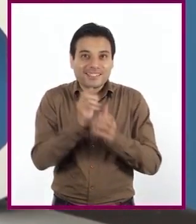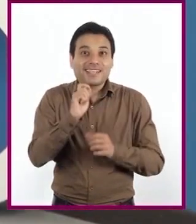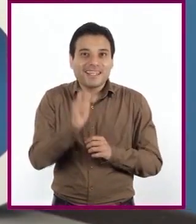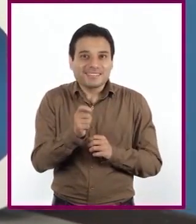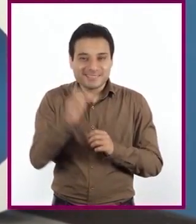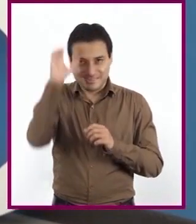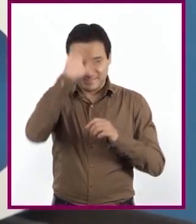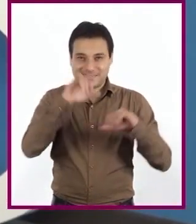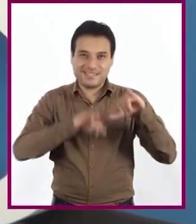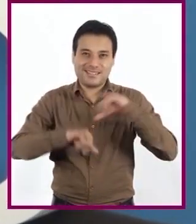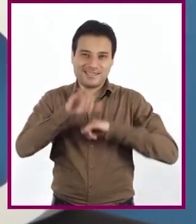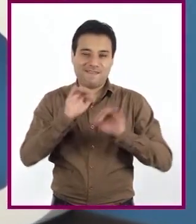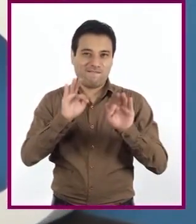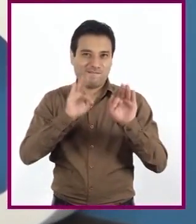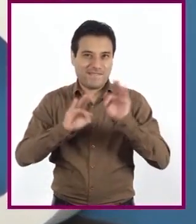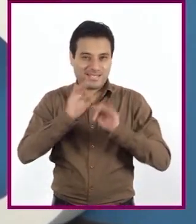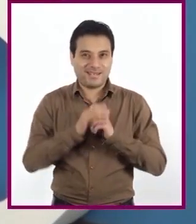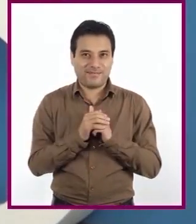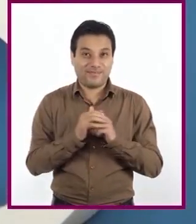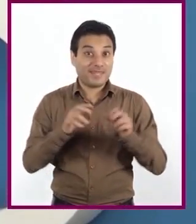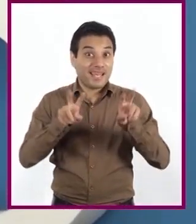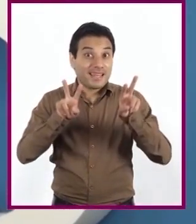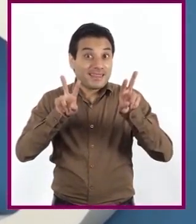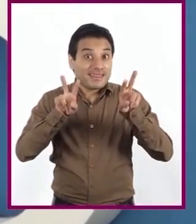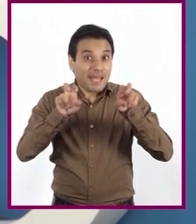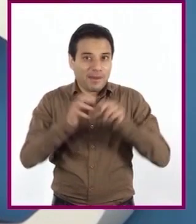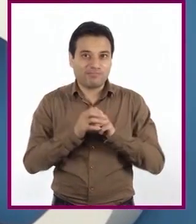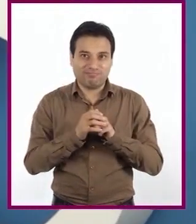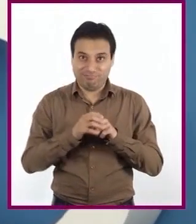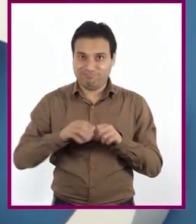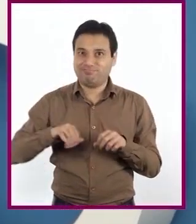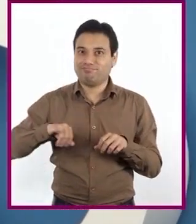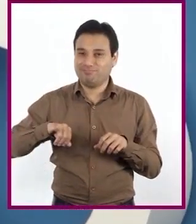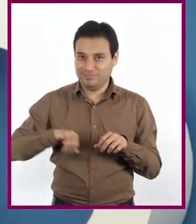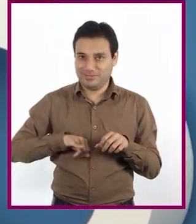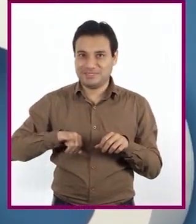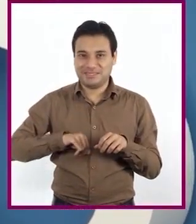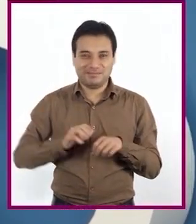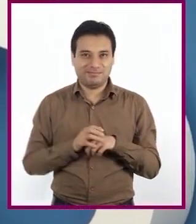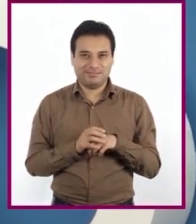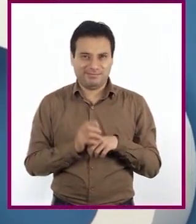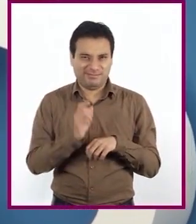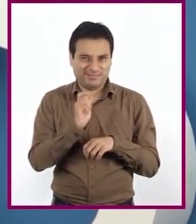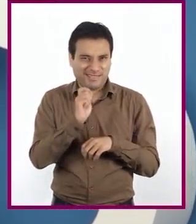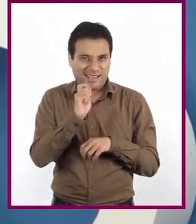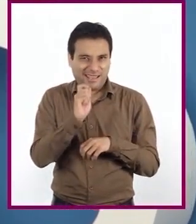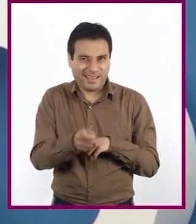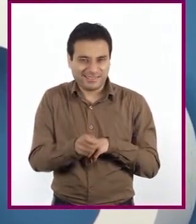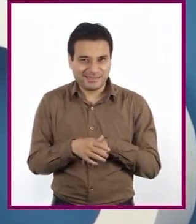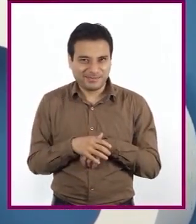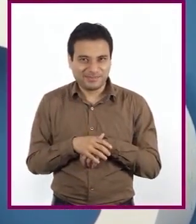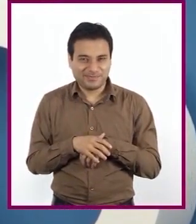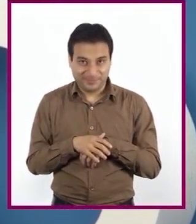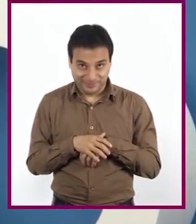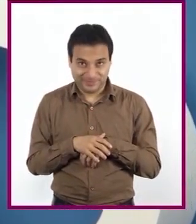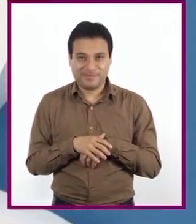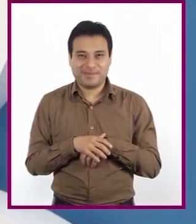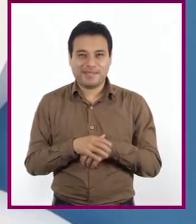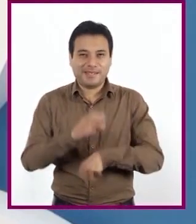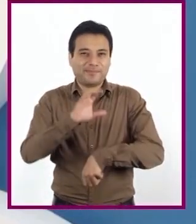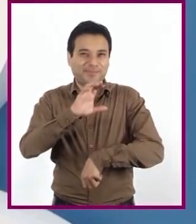Ciencias Física. Veremos un tema por demás interesante. Se trata ni más ni menos de las cargas